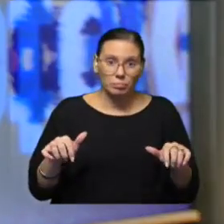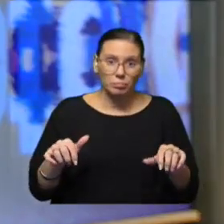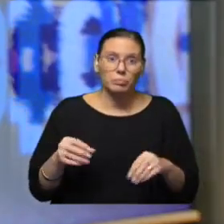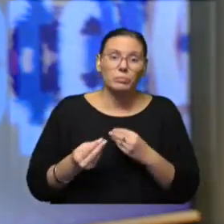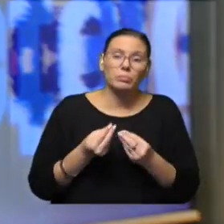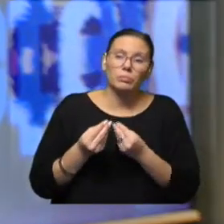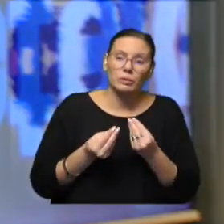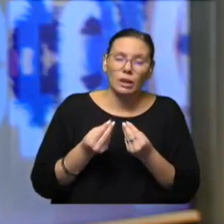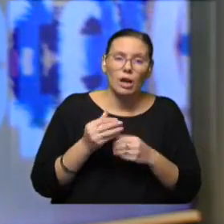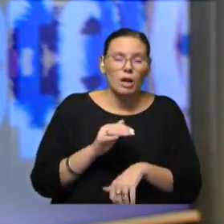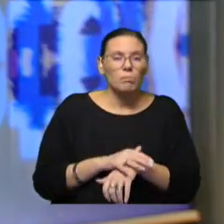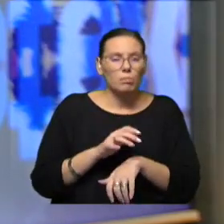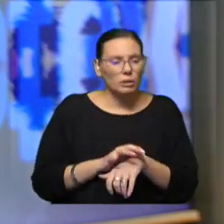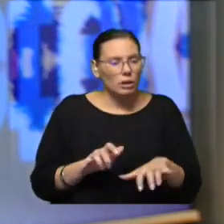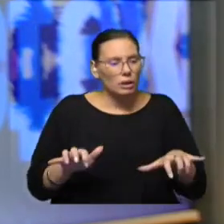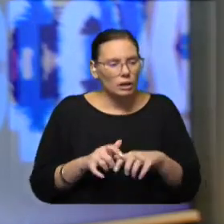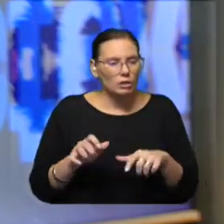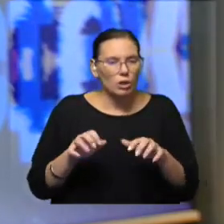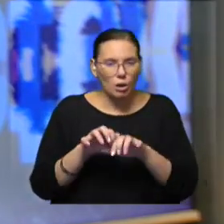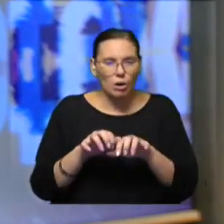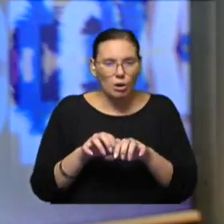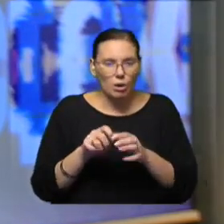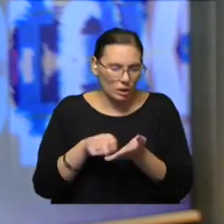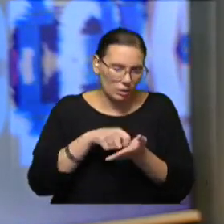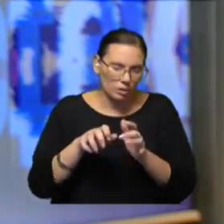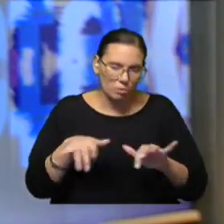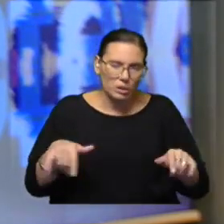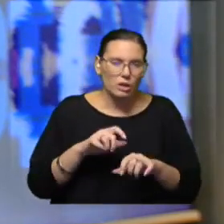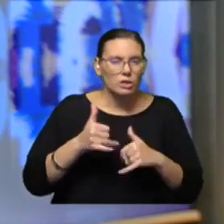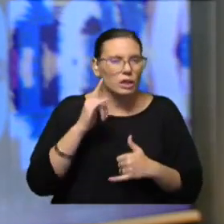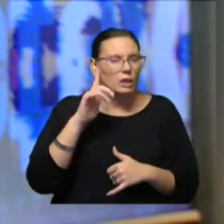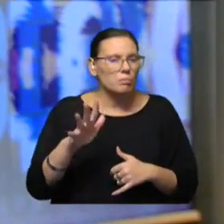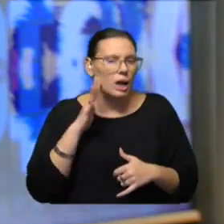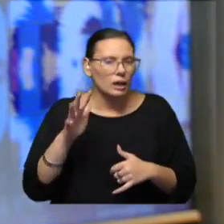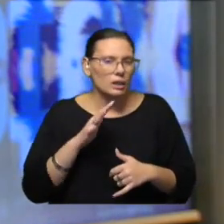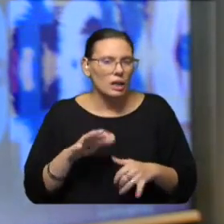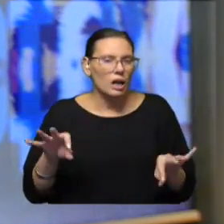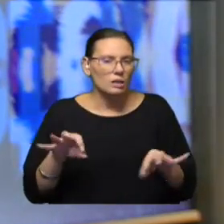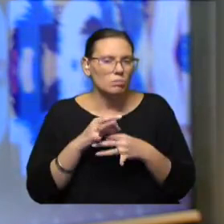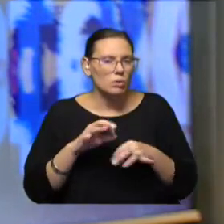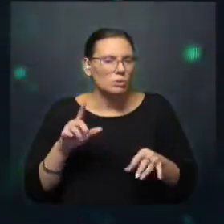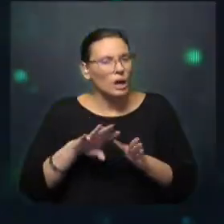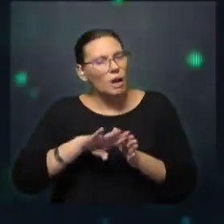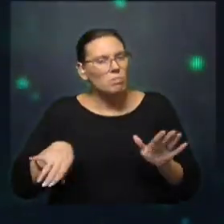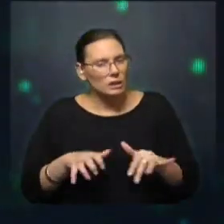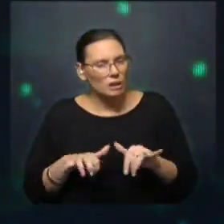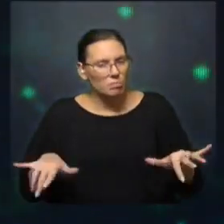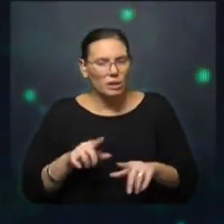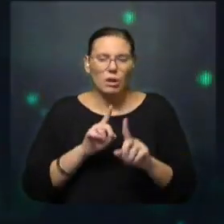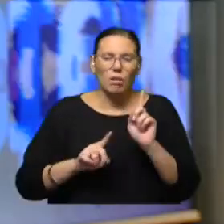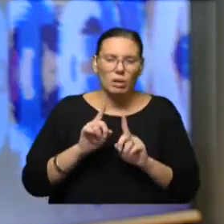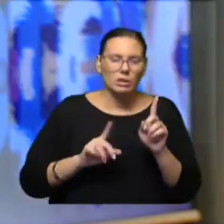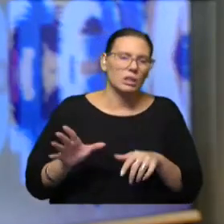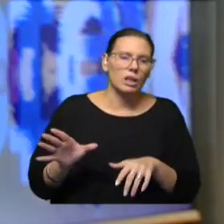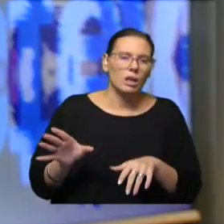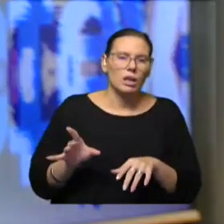¿Cómo, en el momento que estás componiendo con el piano, ya puedes ir imaginándote, en verdad, cómo va a sonar por fuera del piano? ¿Se entiende la pregunta? Sí. Porque a veces puede ser que todo